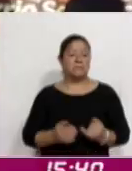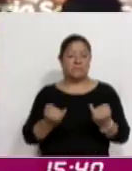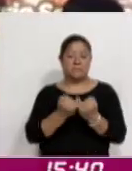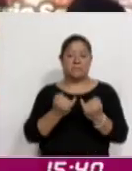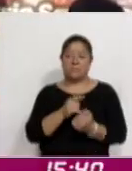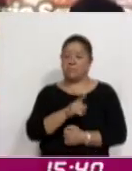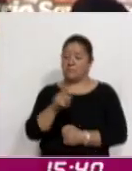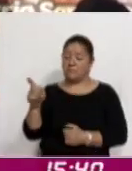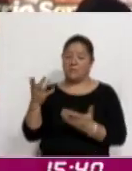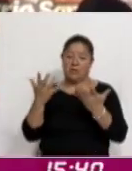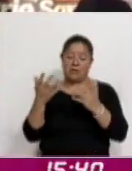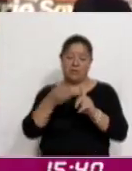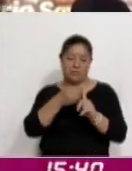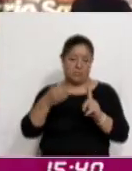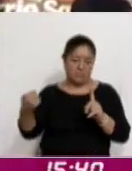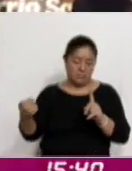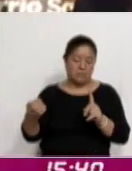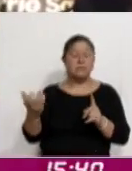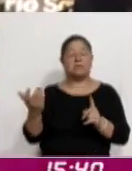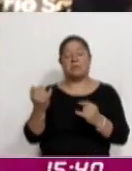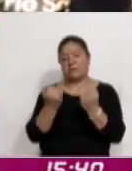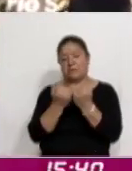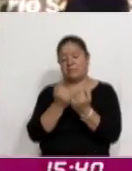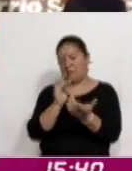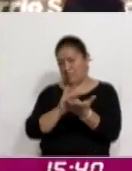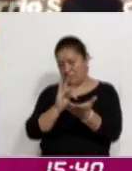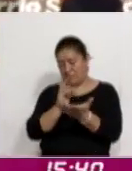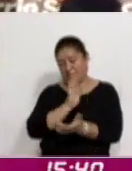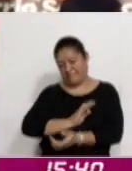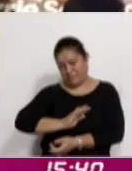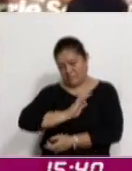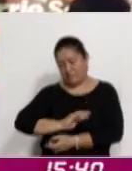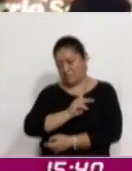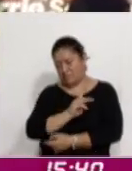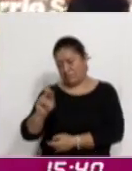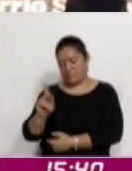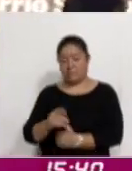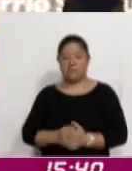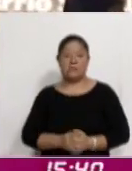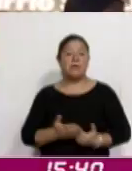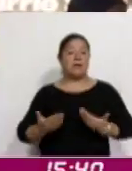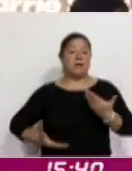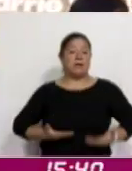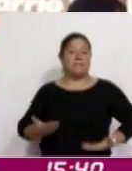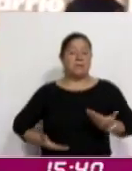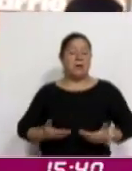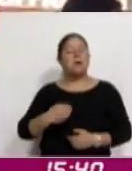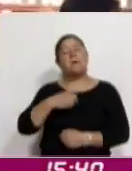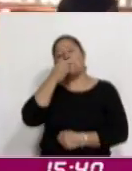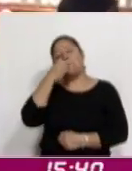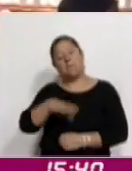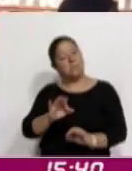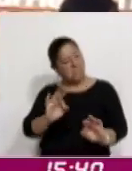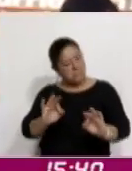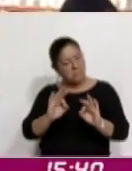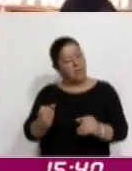haciendo. Los felicito igual también por todo lo que están haciendo. El baile pues va a estar muy, muy bonito, muy bueno, y las filmaciones muy